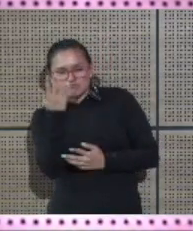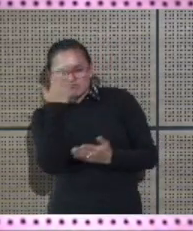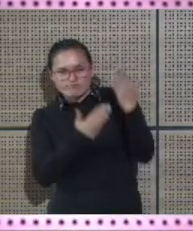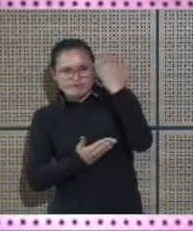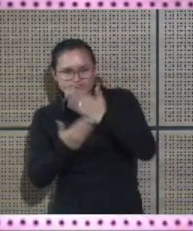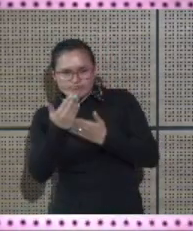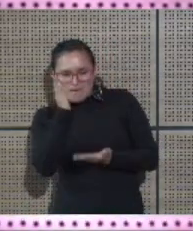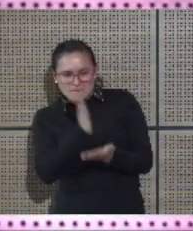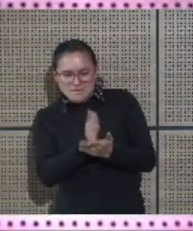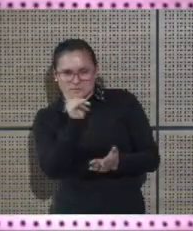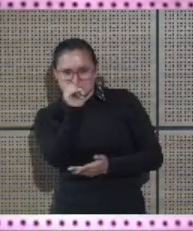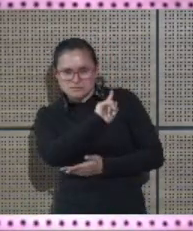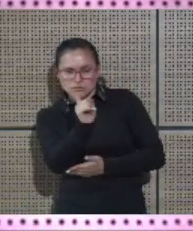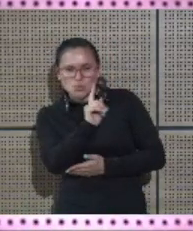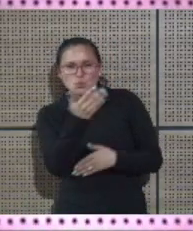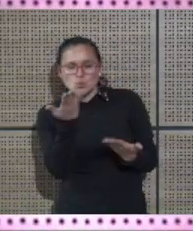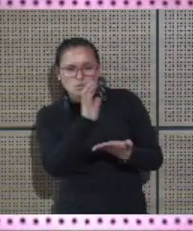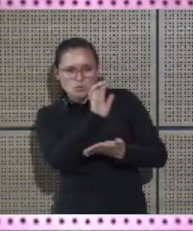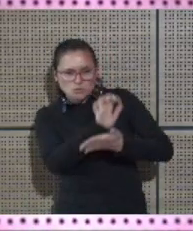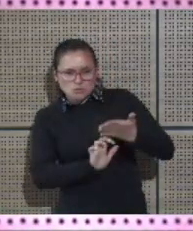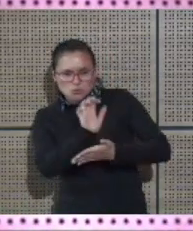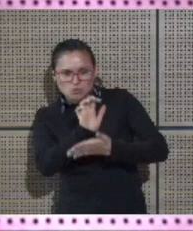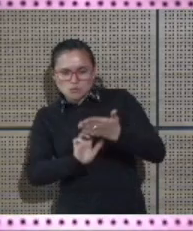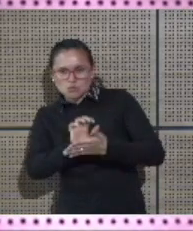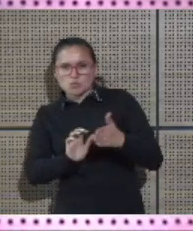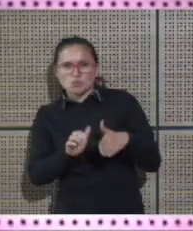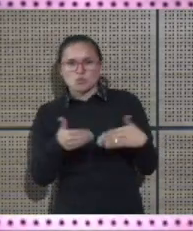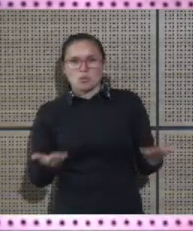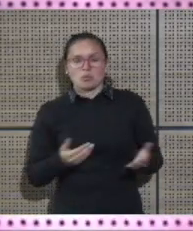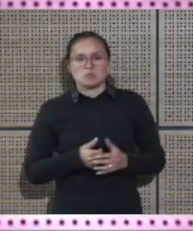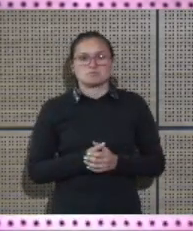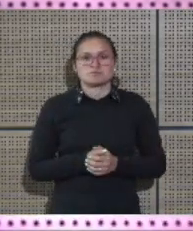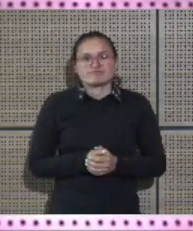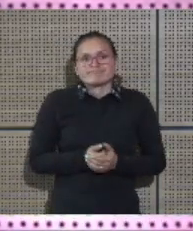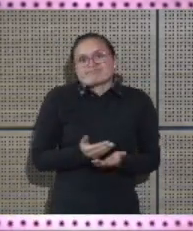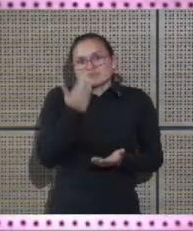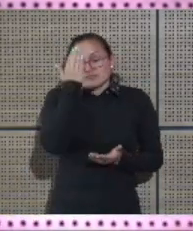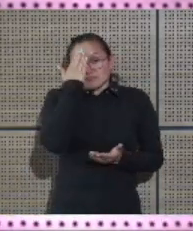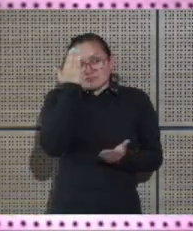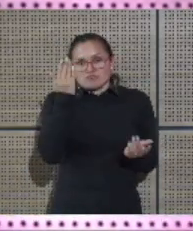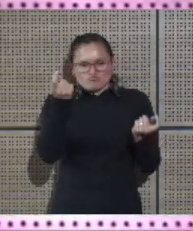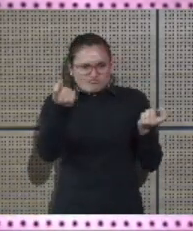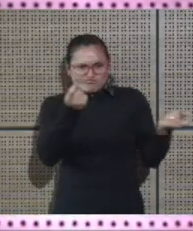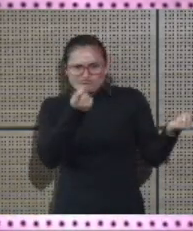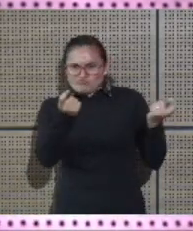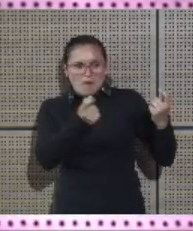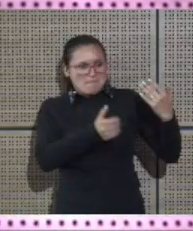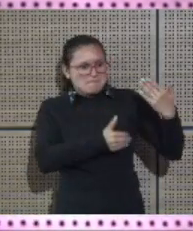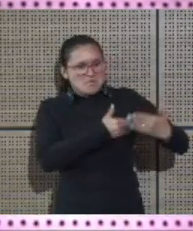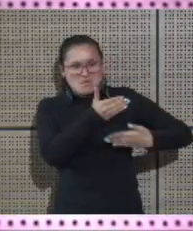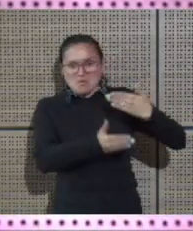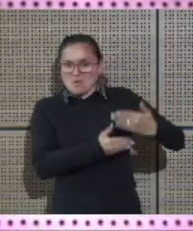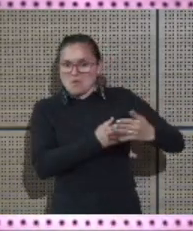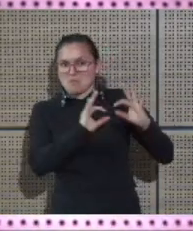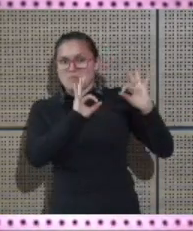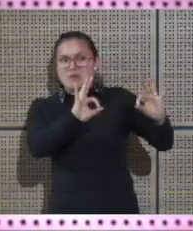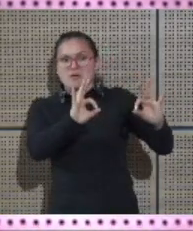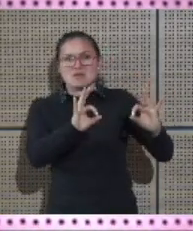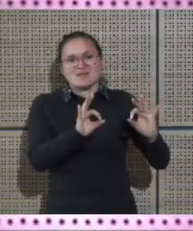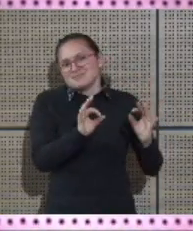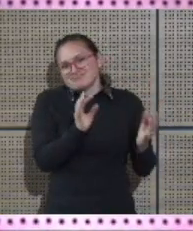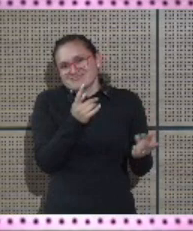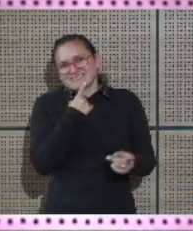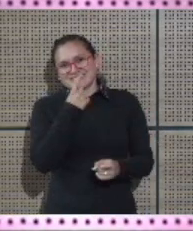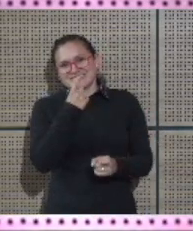análisis de riesgo. El Estado es muy grande y es muy difícil controlar absolutamente todo lo que pasa en el